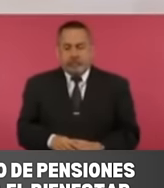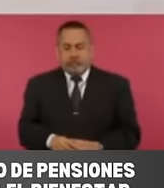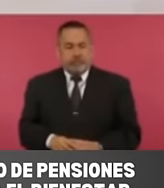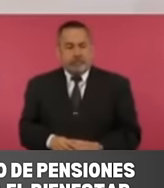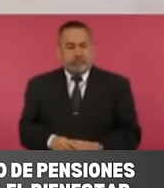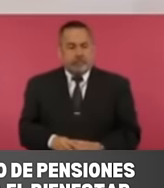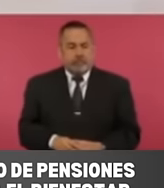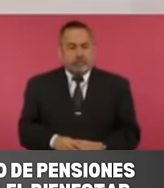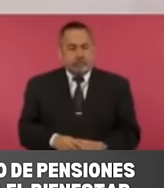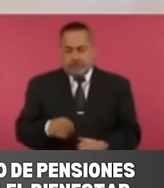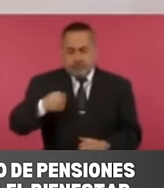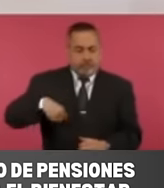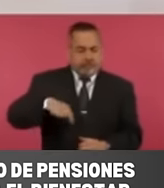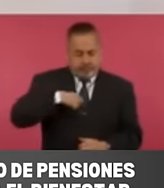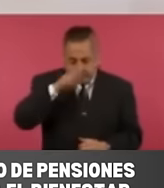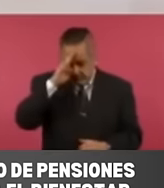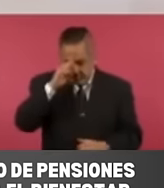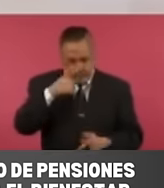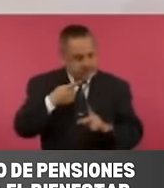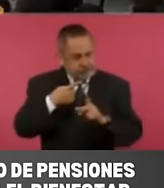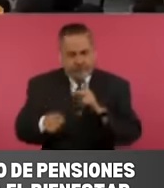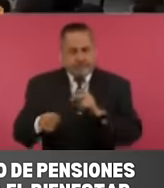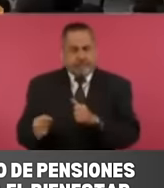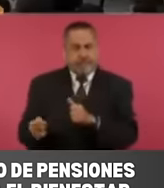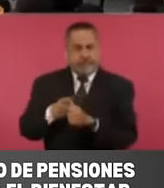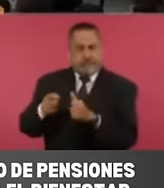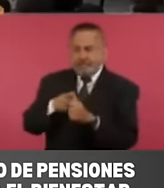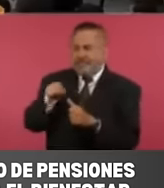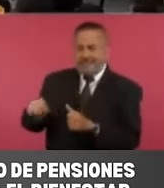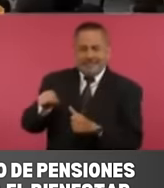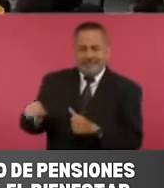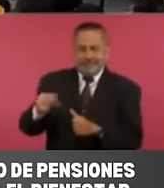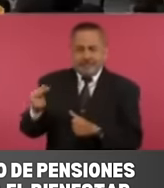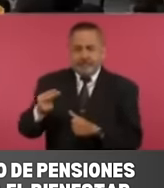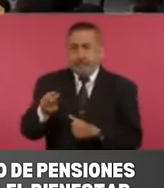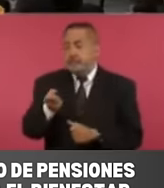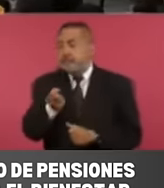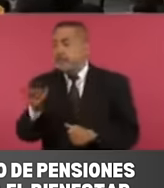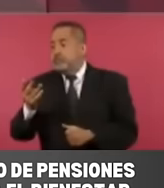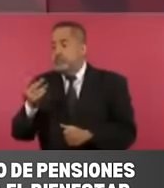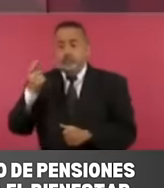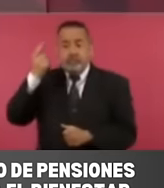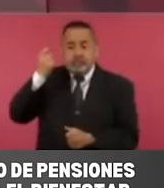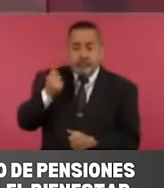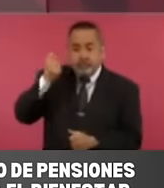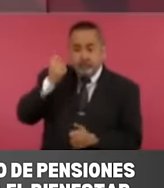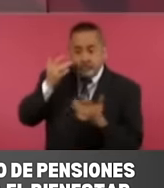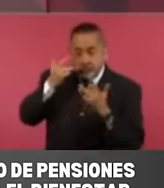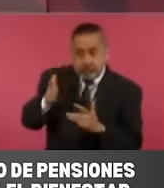empiece a atenderse a los primeros que empiezan a jubilarse,